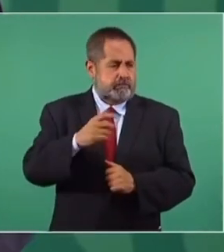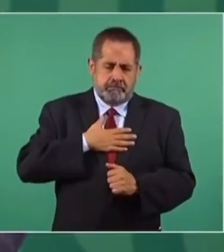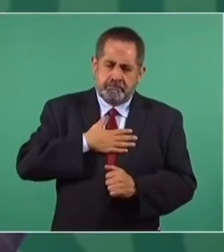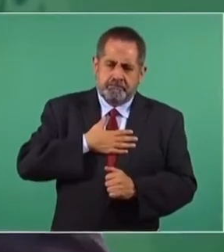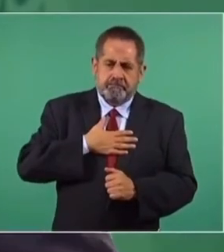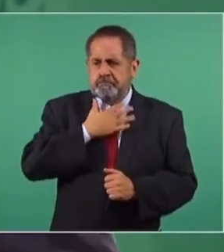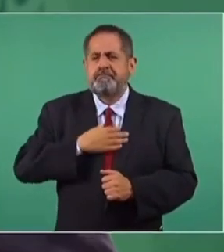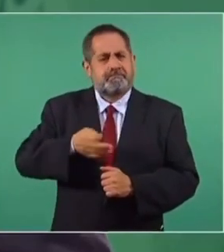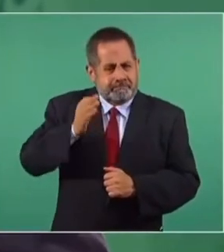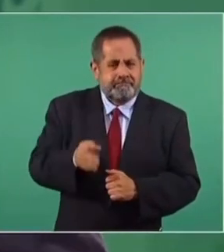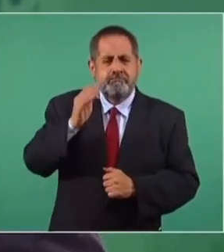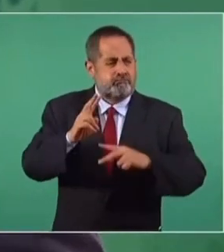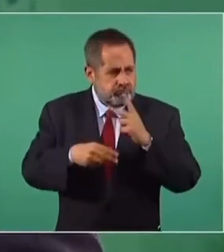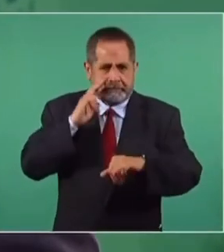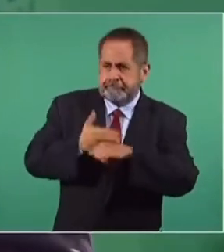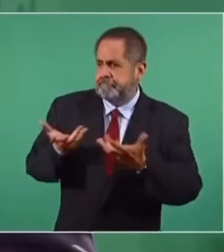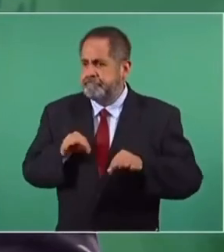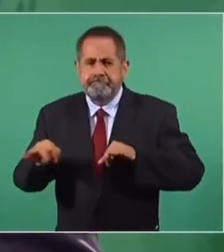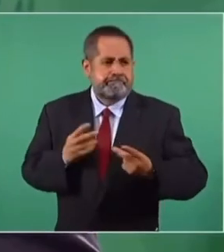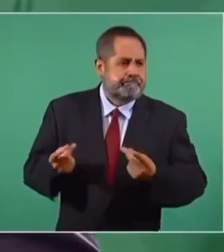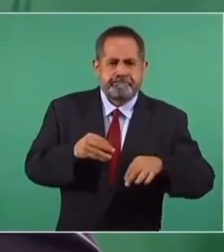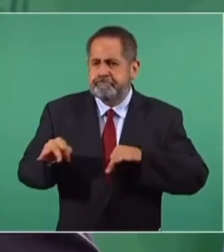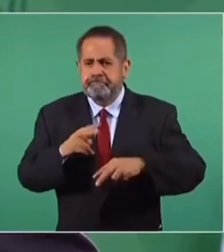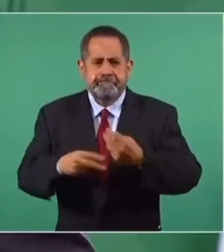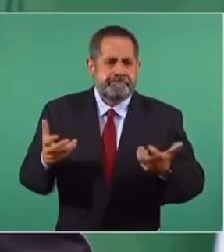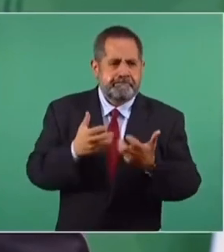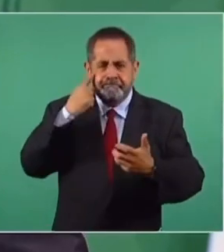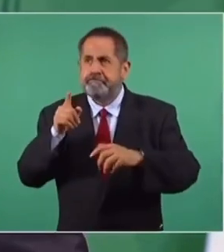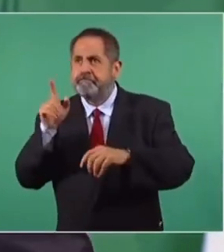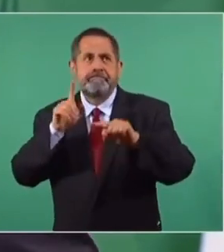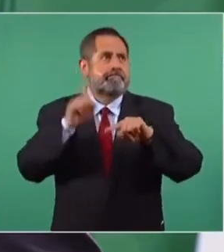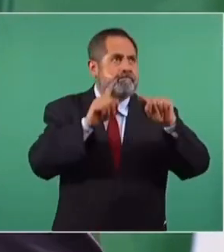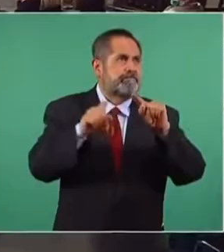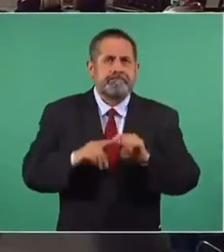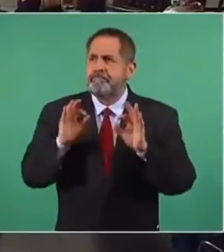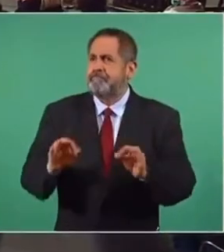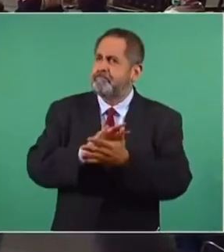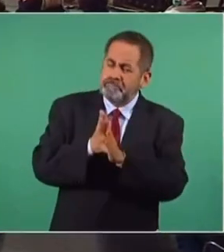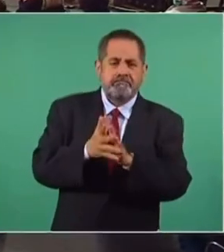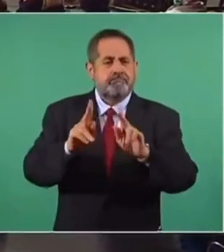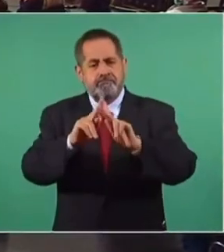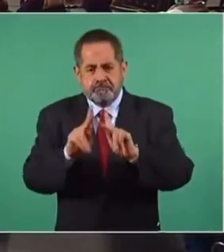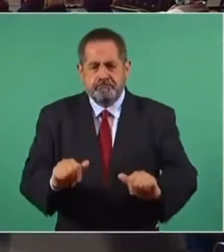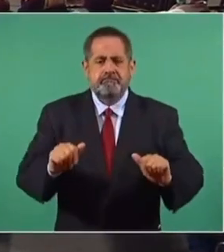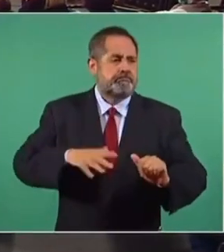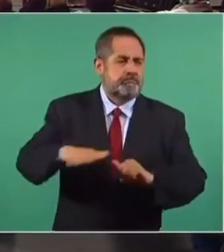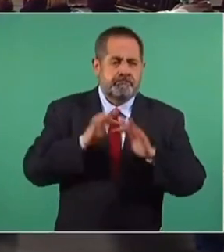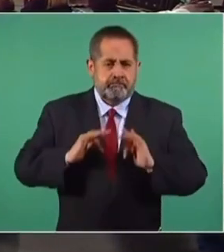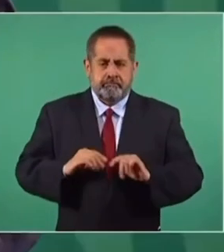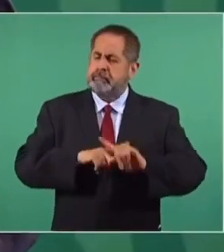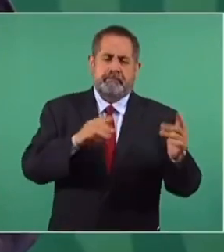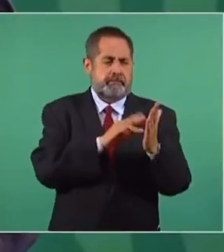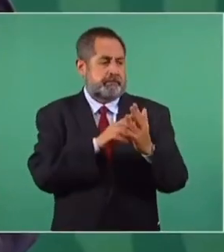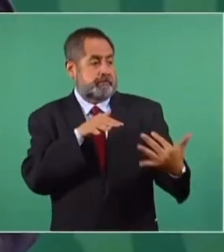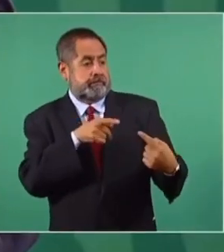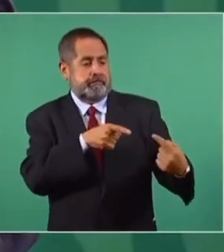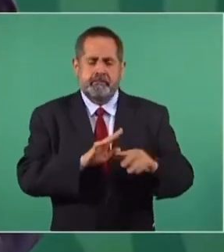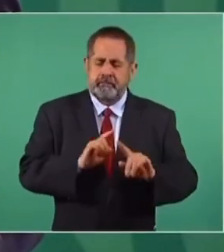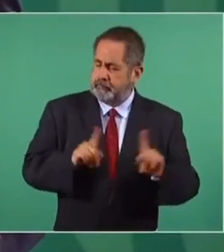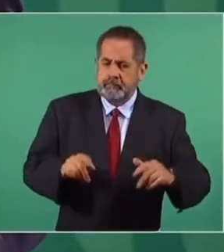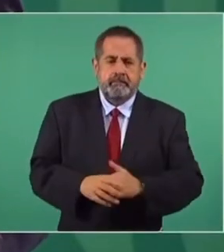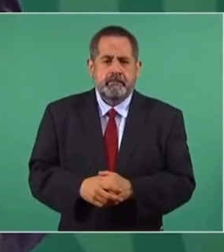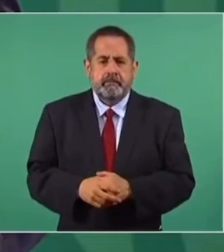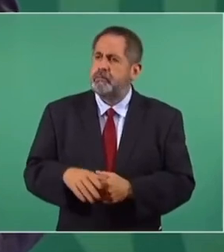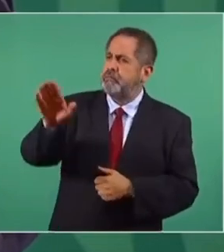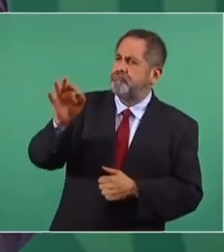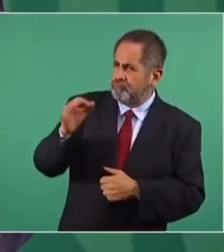asumiendo esa responsabilidad, trabajando para garantizar la paz y la tranquilidad. Y repito, con otro método. ¿Y